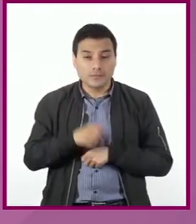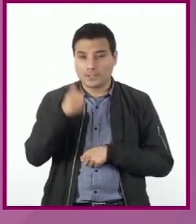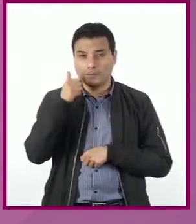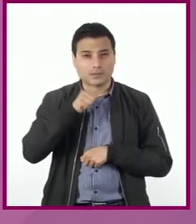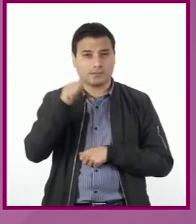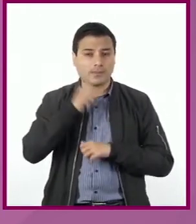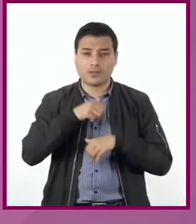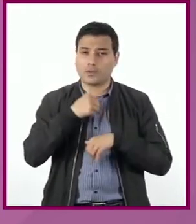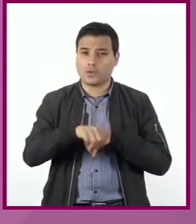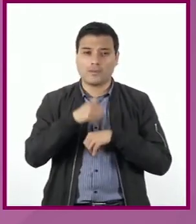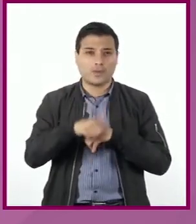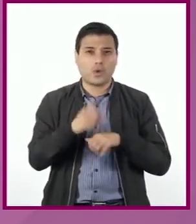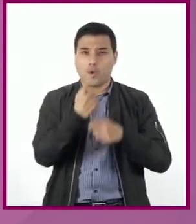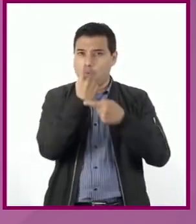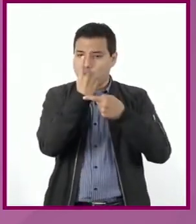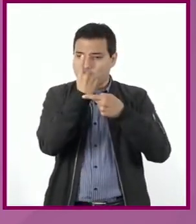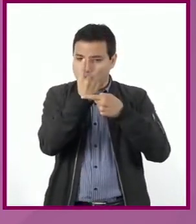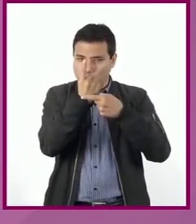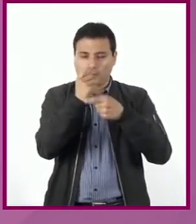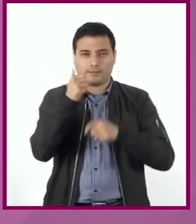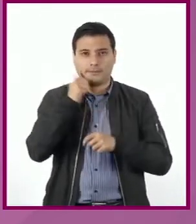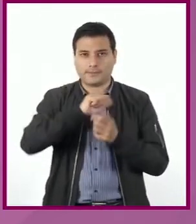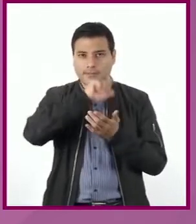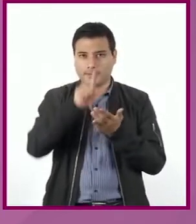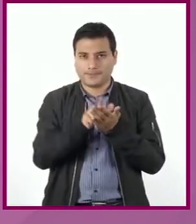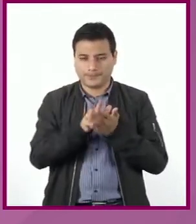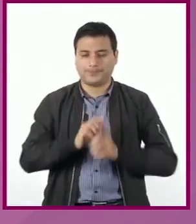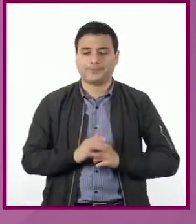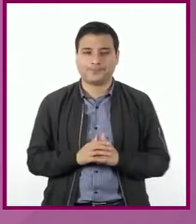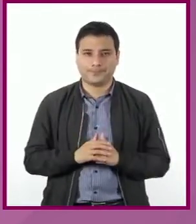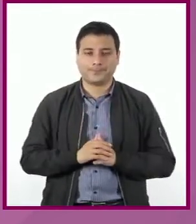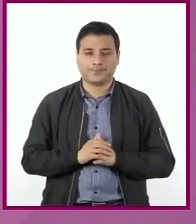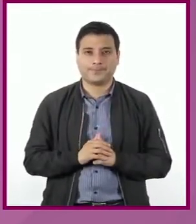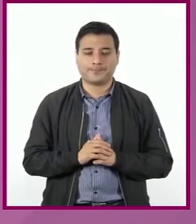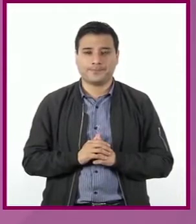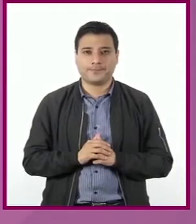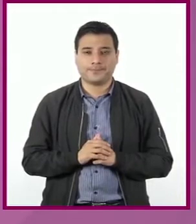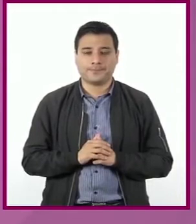del total de partes en que se ha dividido un entero.